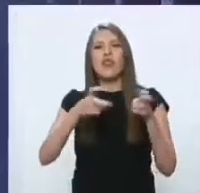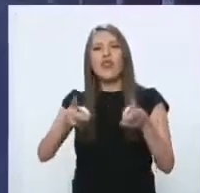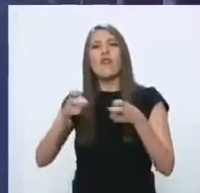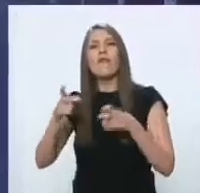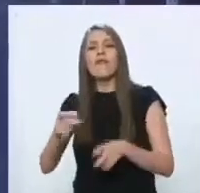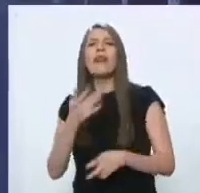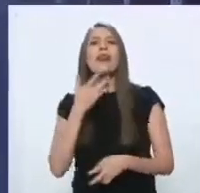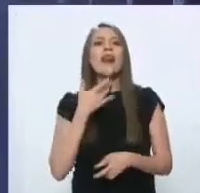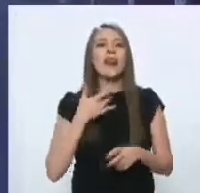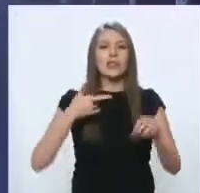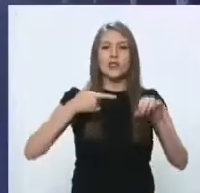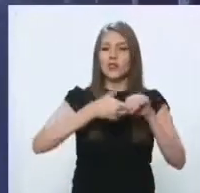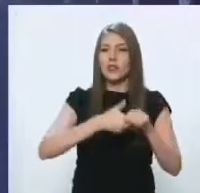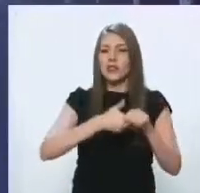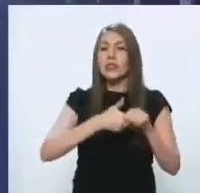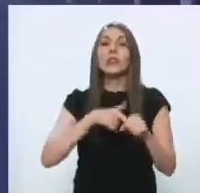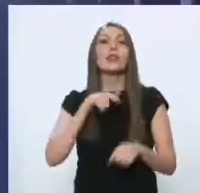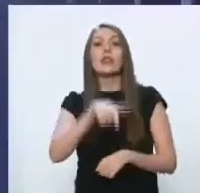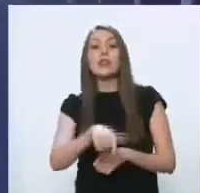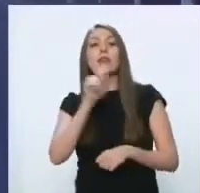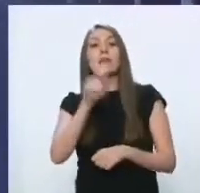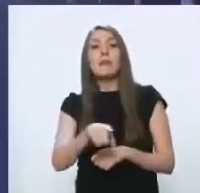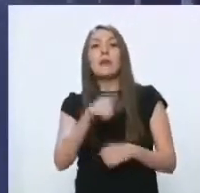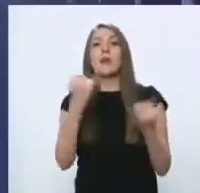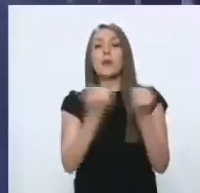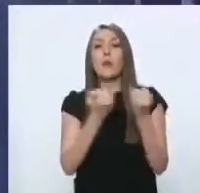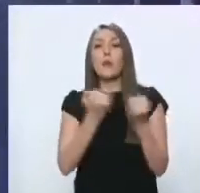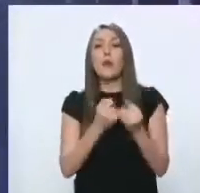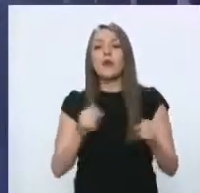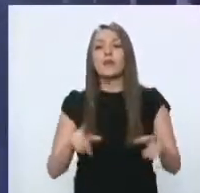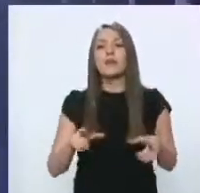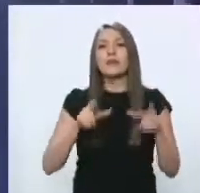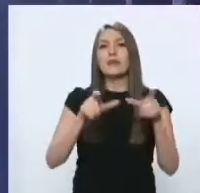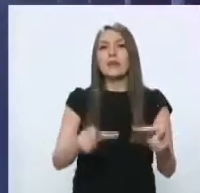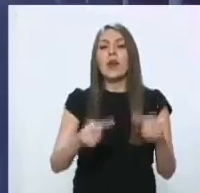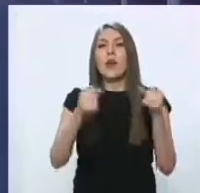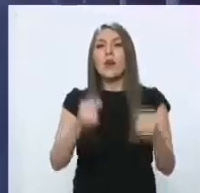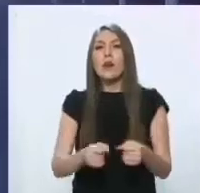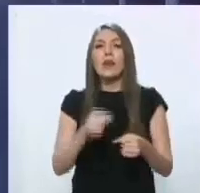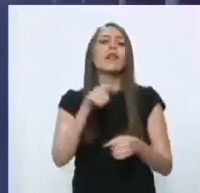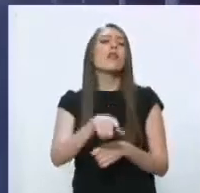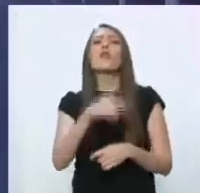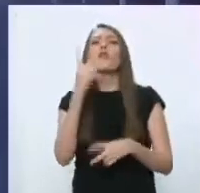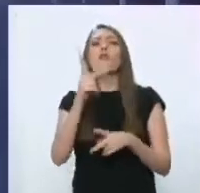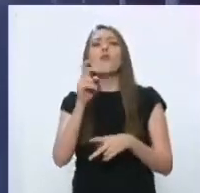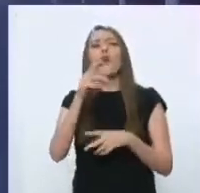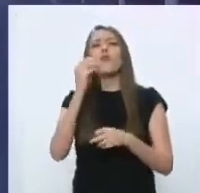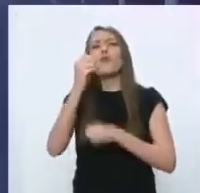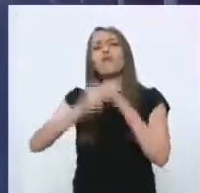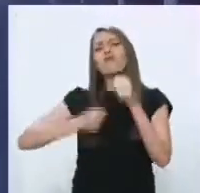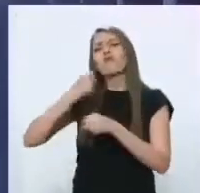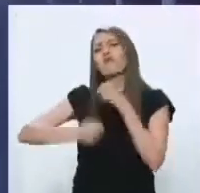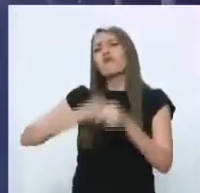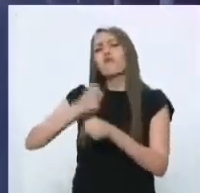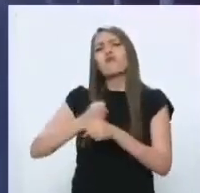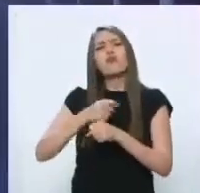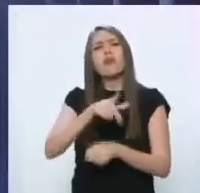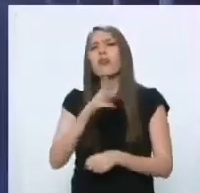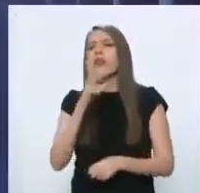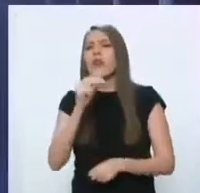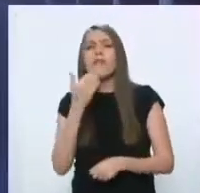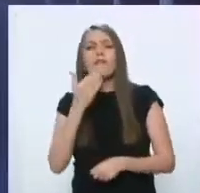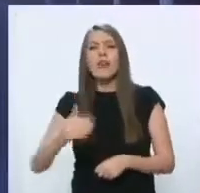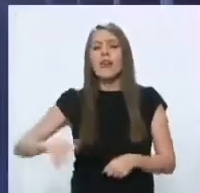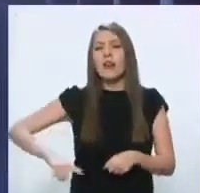los únicos. También le ha tocado asumir asuntos de seguridad pública que son resultado de años de ingobernabilidad, y aquí el día de hoy le presentamos